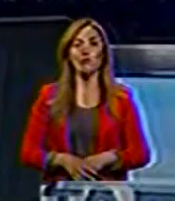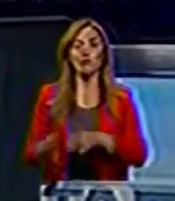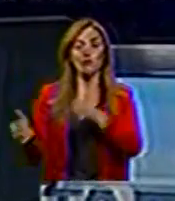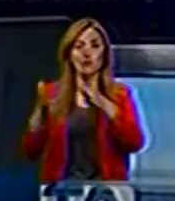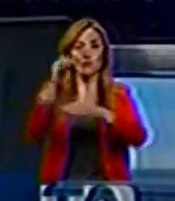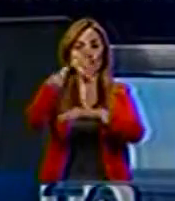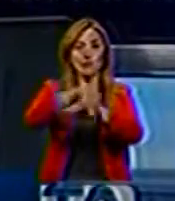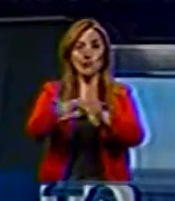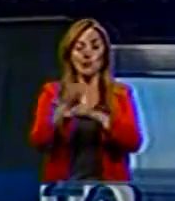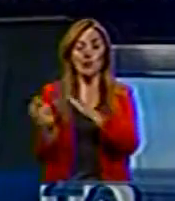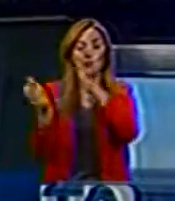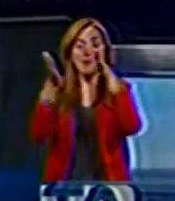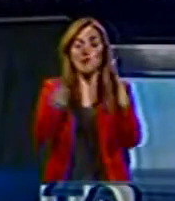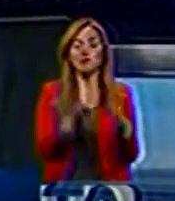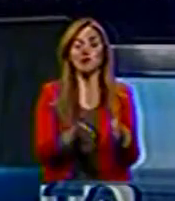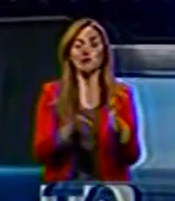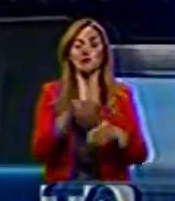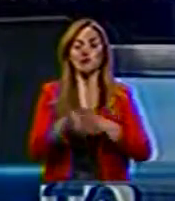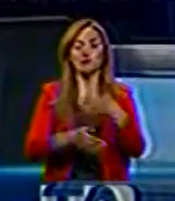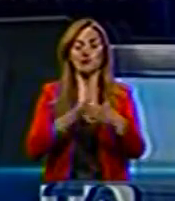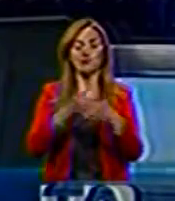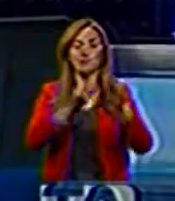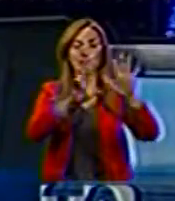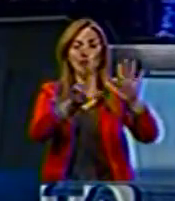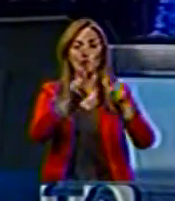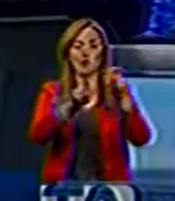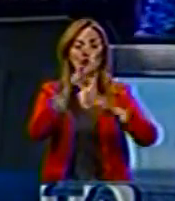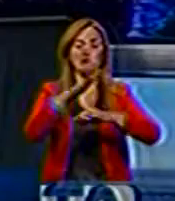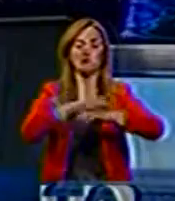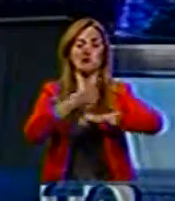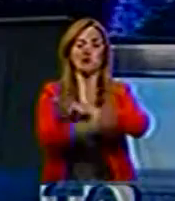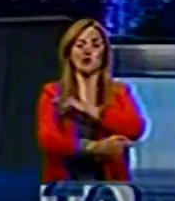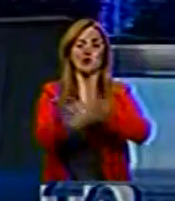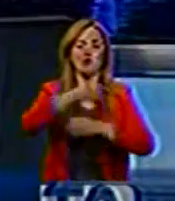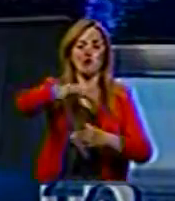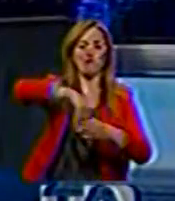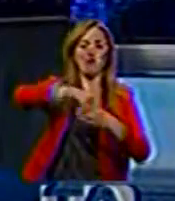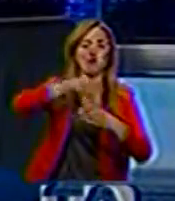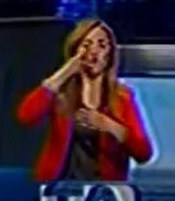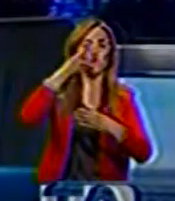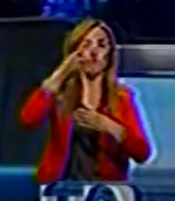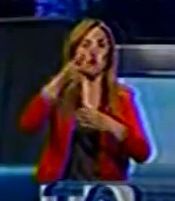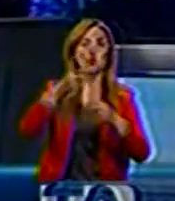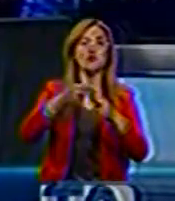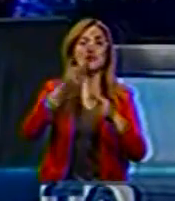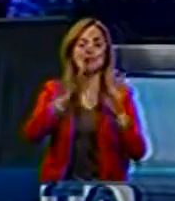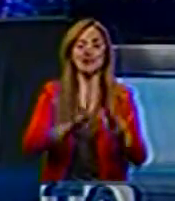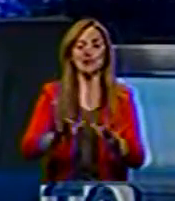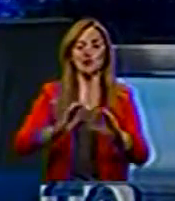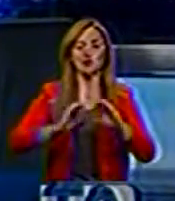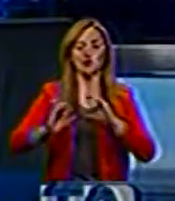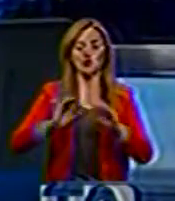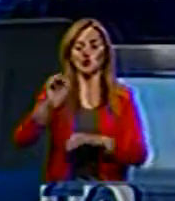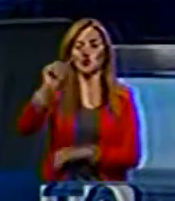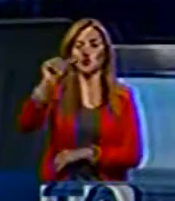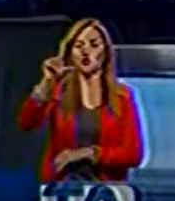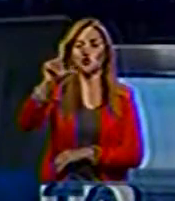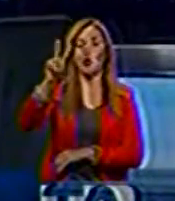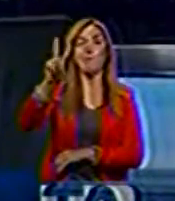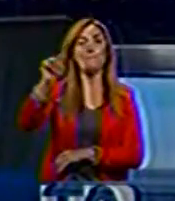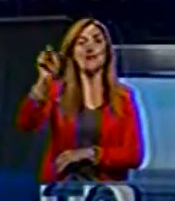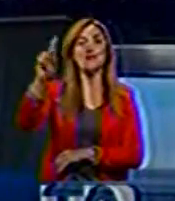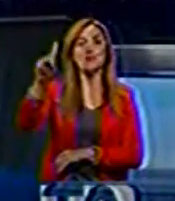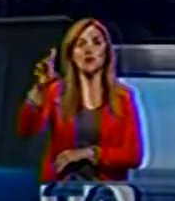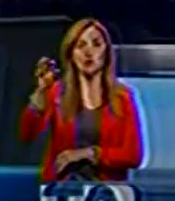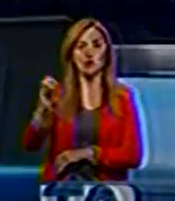Para esta tarde se prevé la audiencia de vinculación de 8 ciudadanos al proceso por peculado que enfrenta el exsecretario de Comunicación, Fernando Alvarado, quien